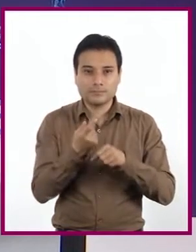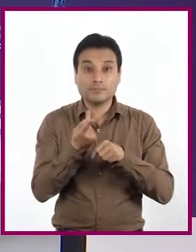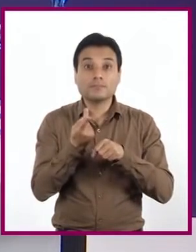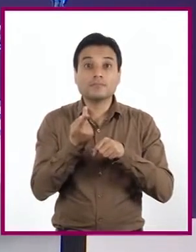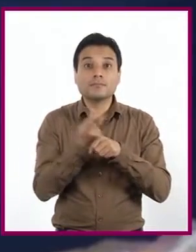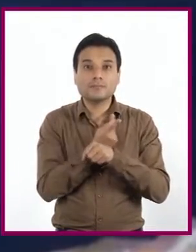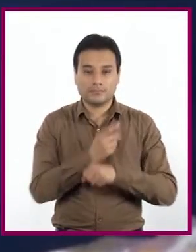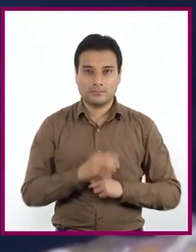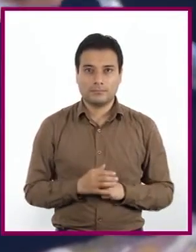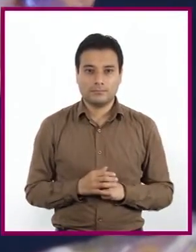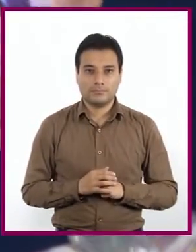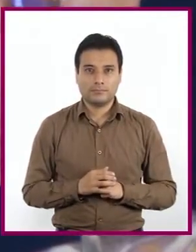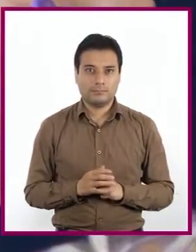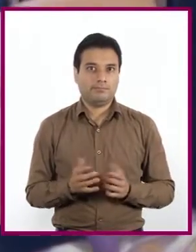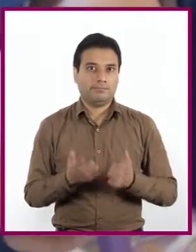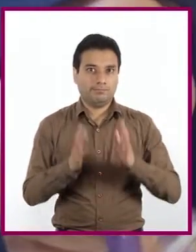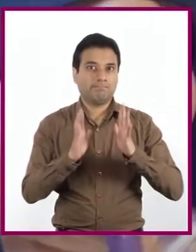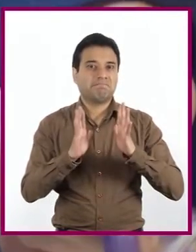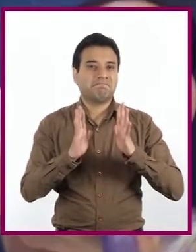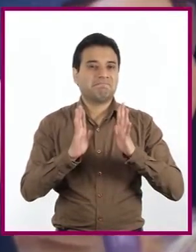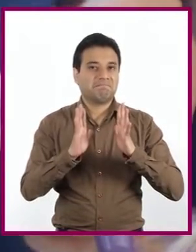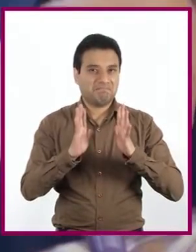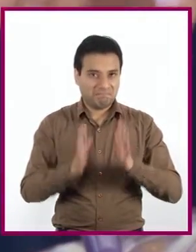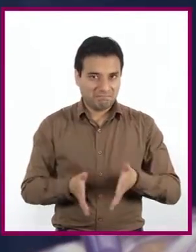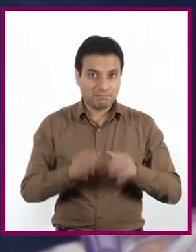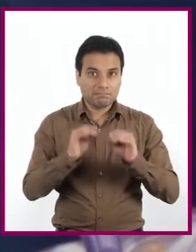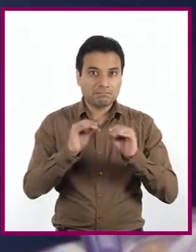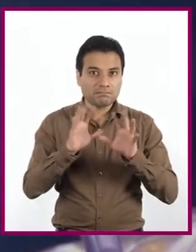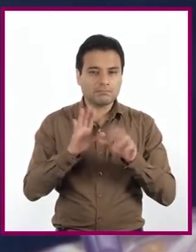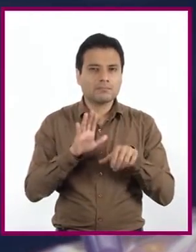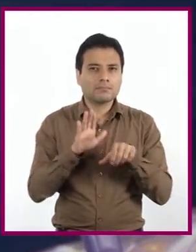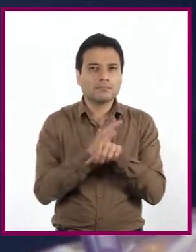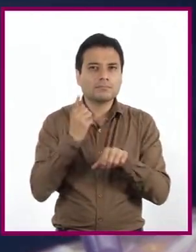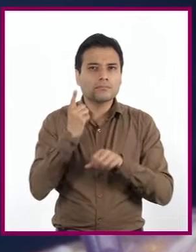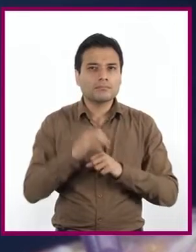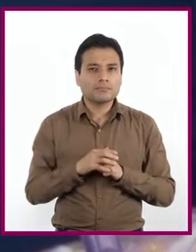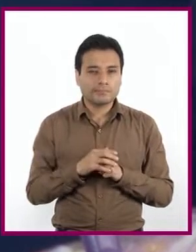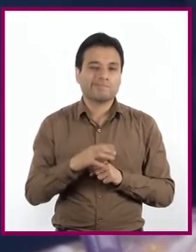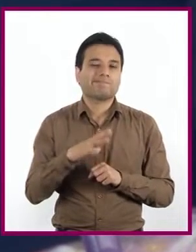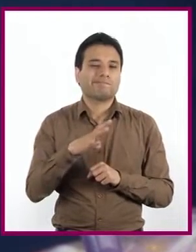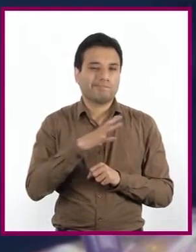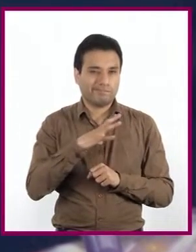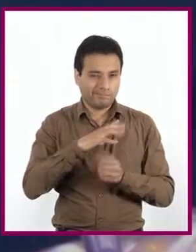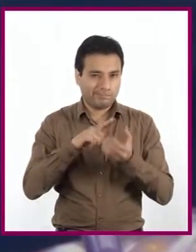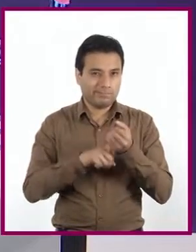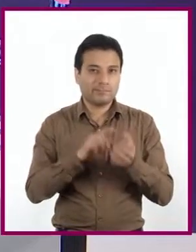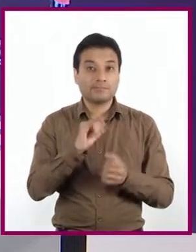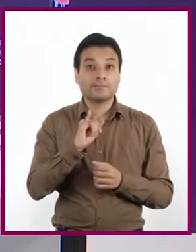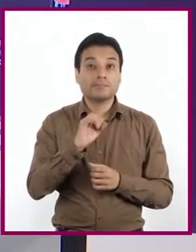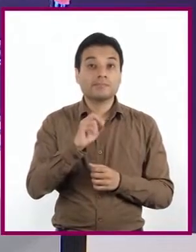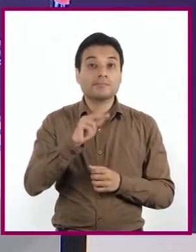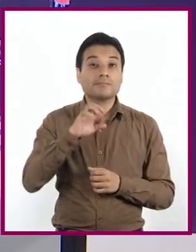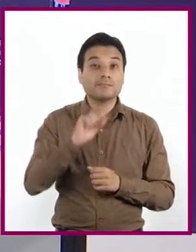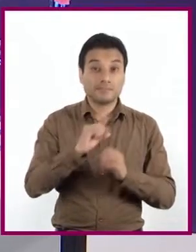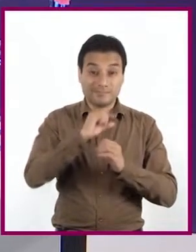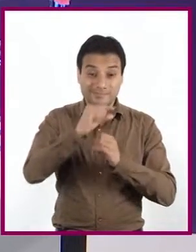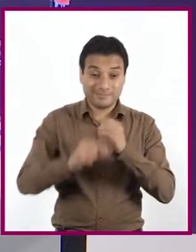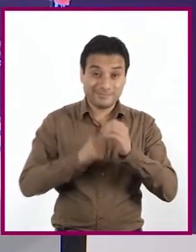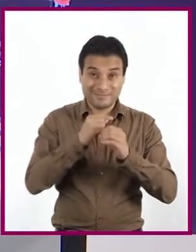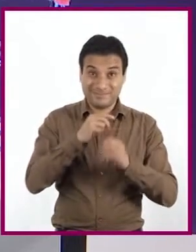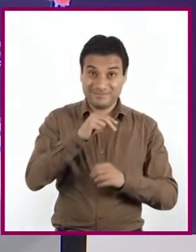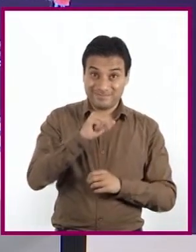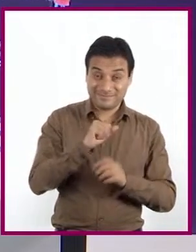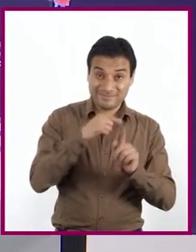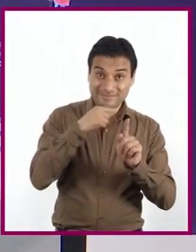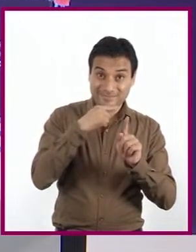sí enciende el foco debido a la presencia de iones, Los átomos de sodio, que son positivos,